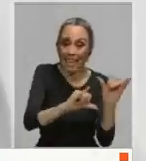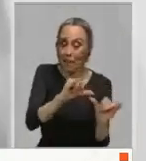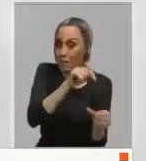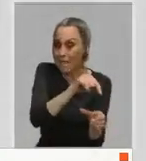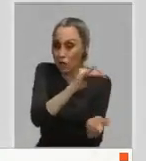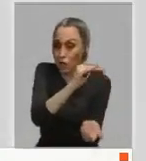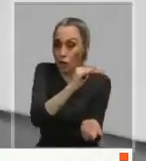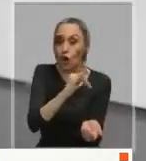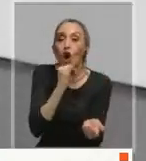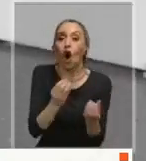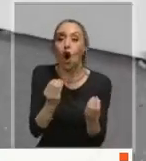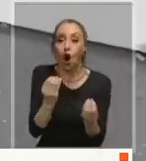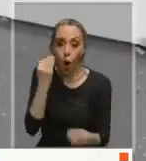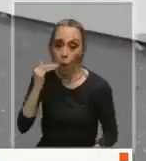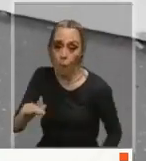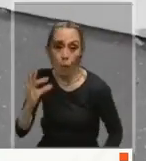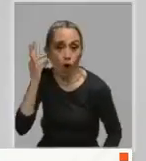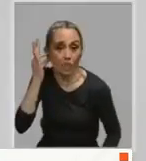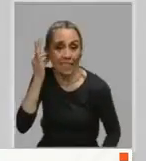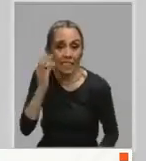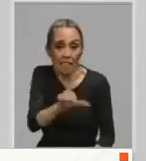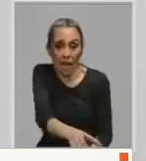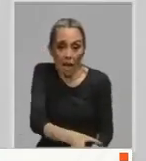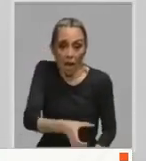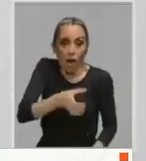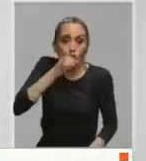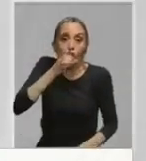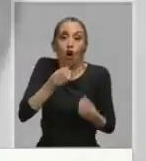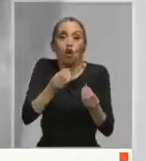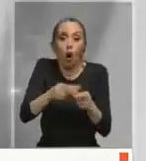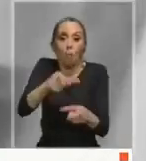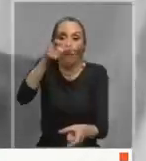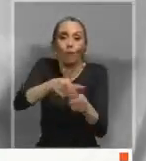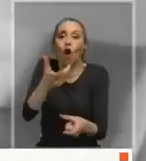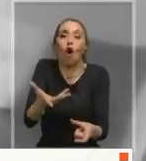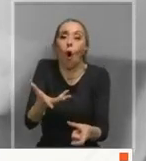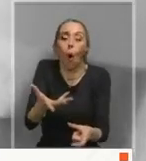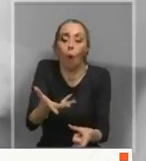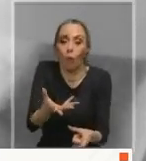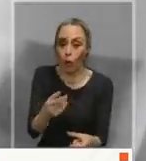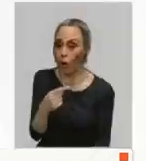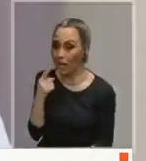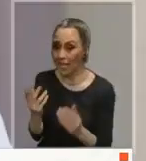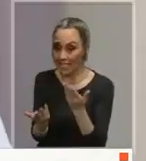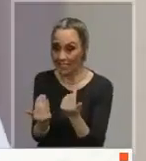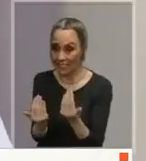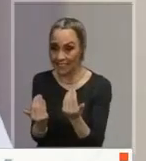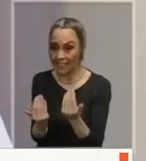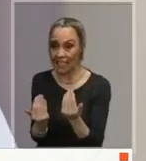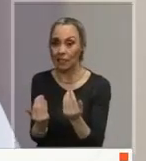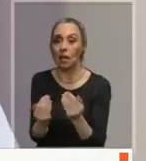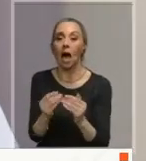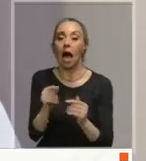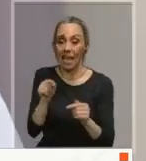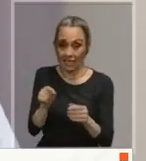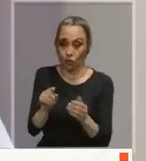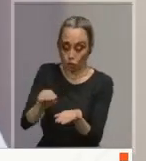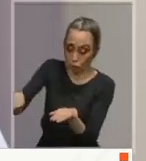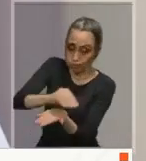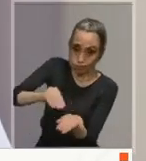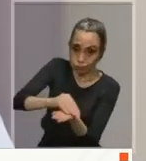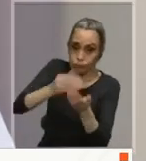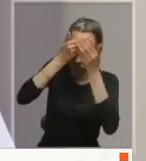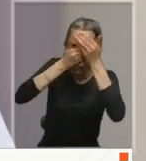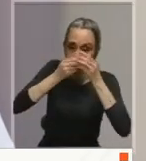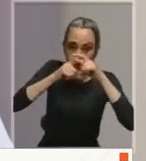establecerse cómo fue que la pequeña accedió a uno de esos envases. Requiere el uso de elementos de protección personal. Al tomar contacto